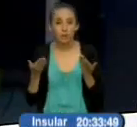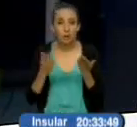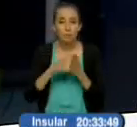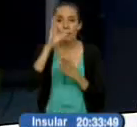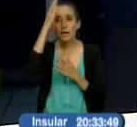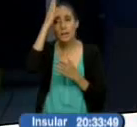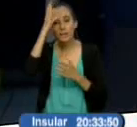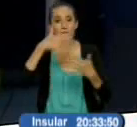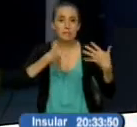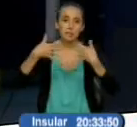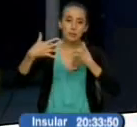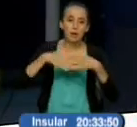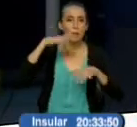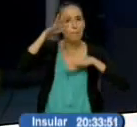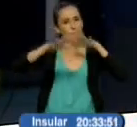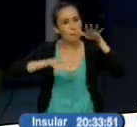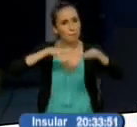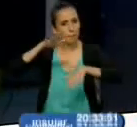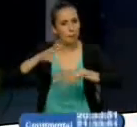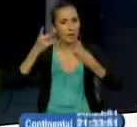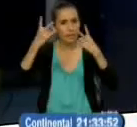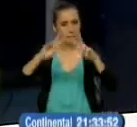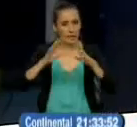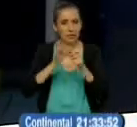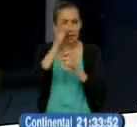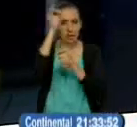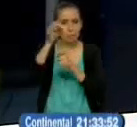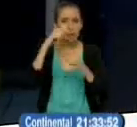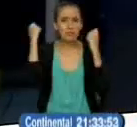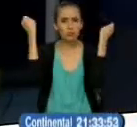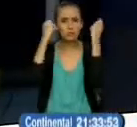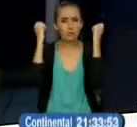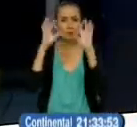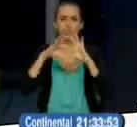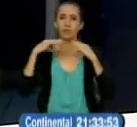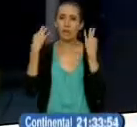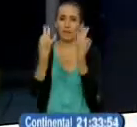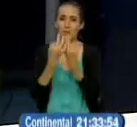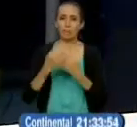Hay opciones de playa y turismo rural para escoger y disfrutar con la familia.